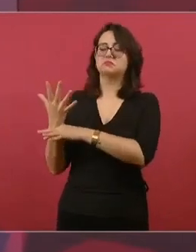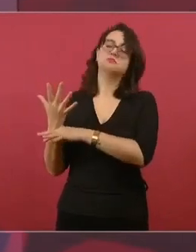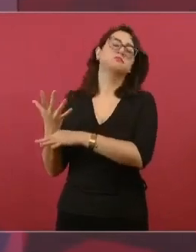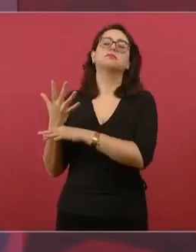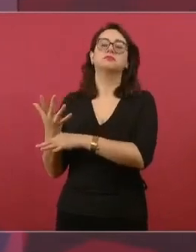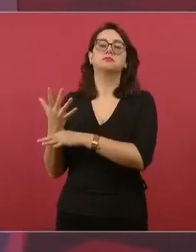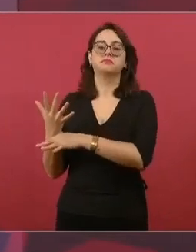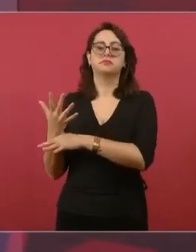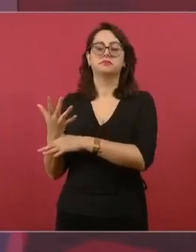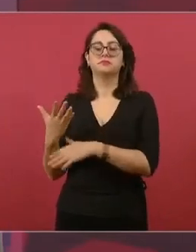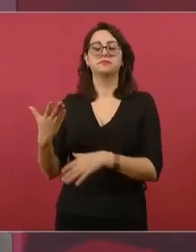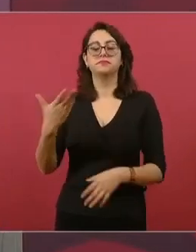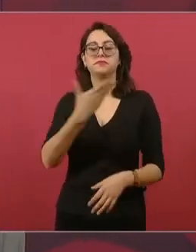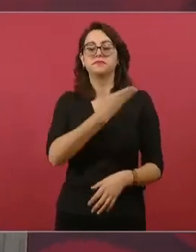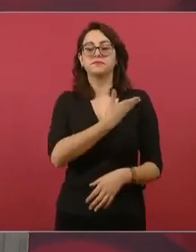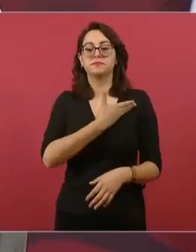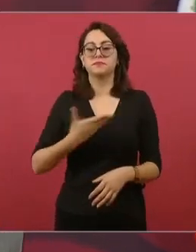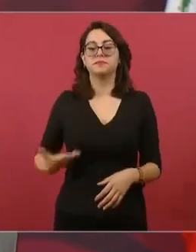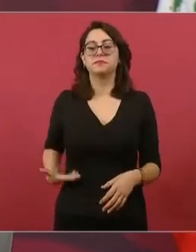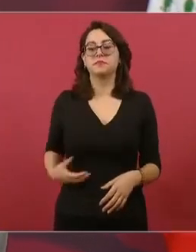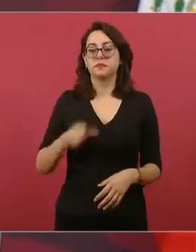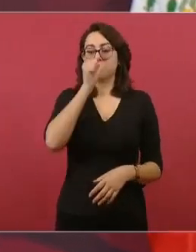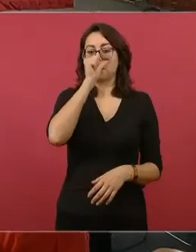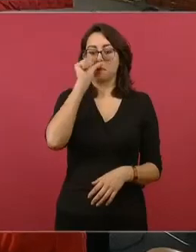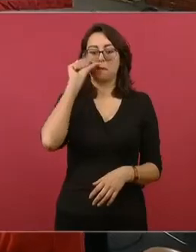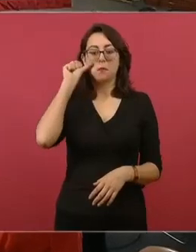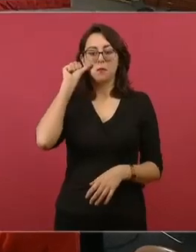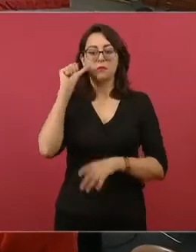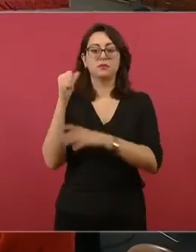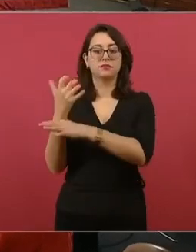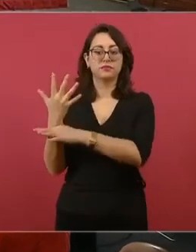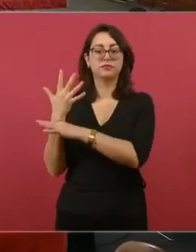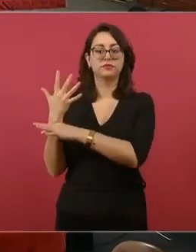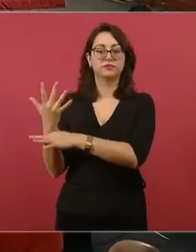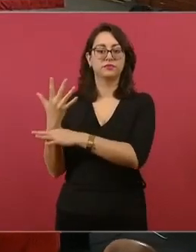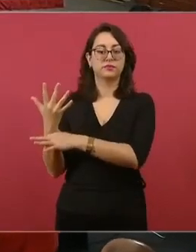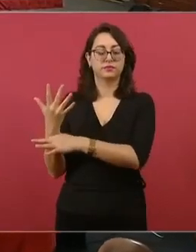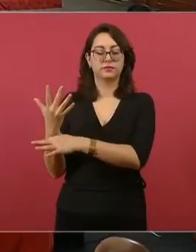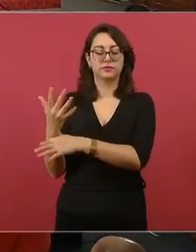gran presidente, ¿no?, Benito Juárez,